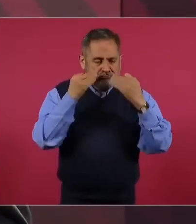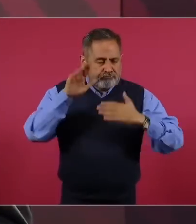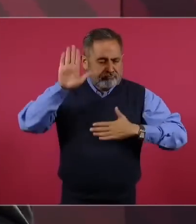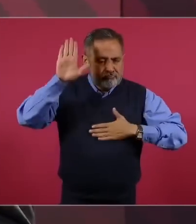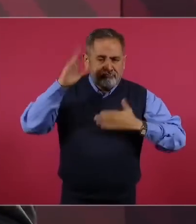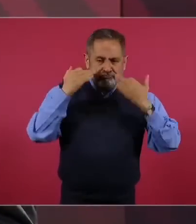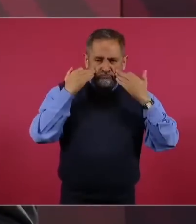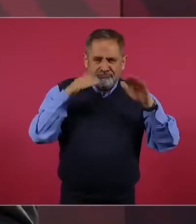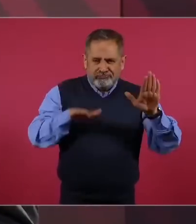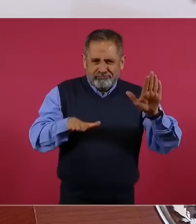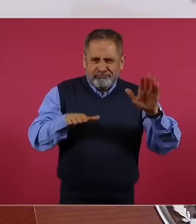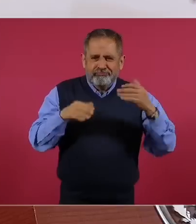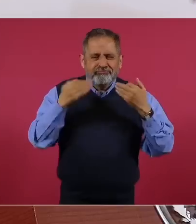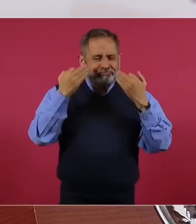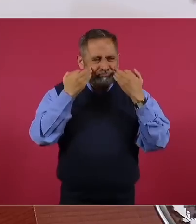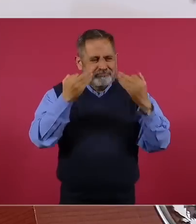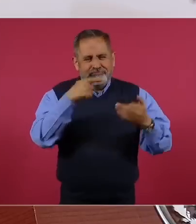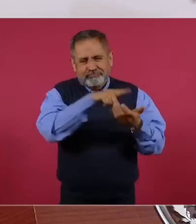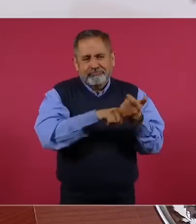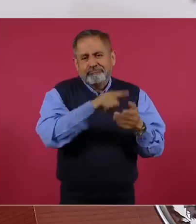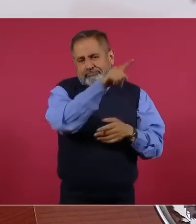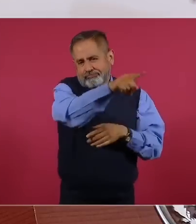Justicia,